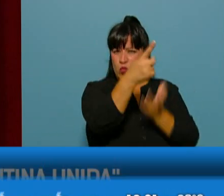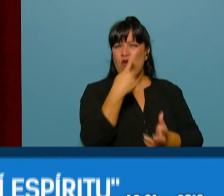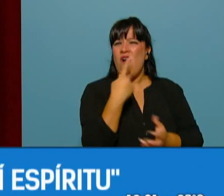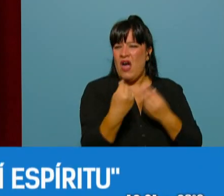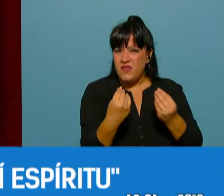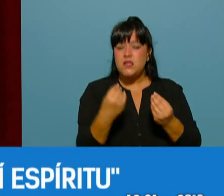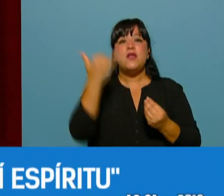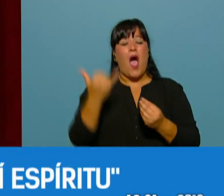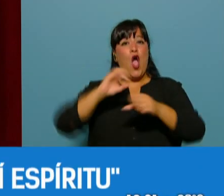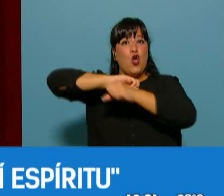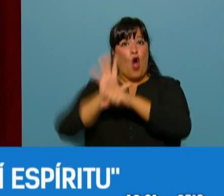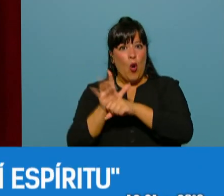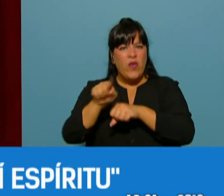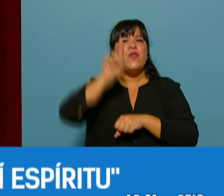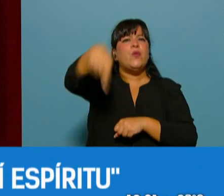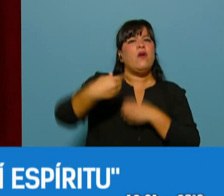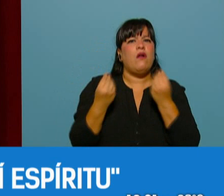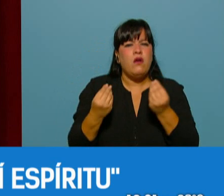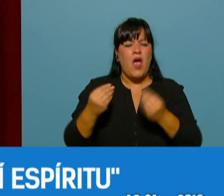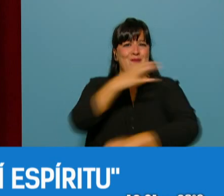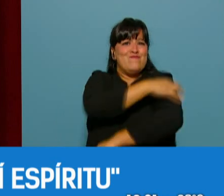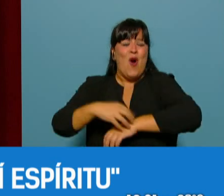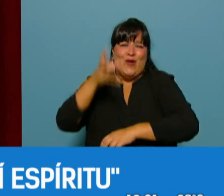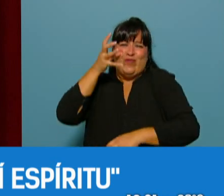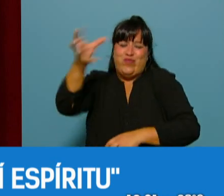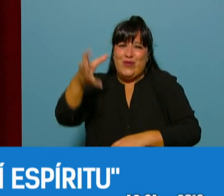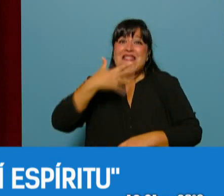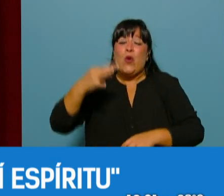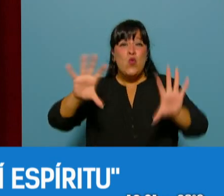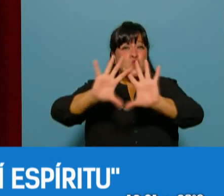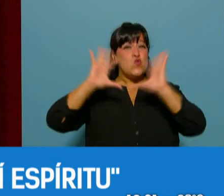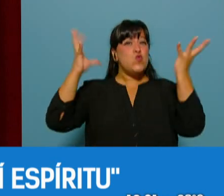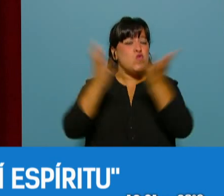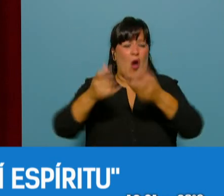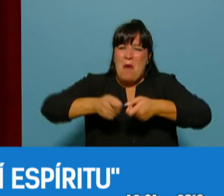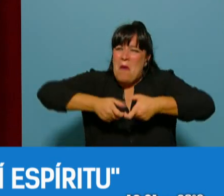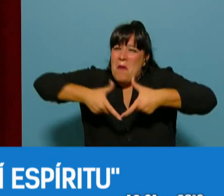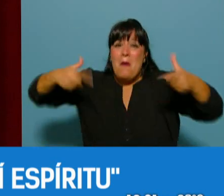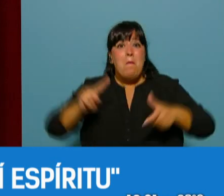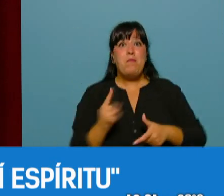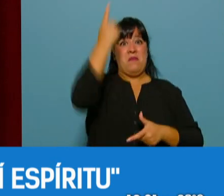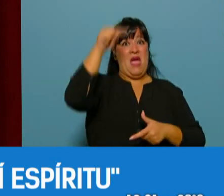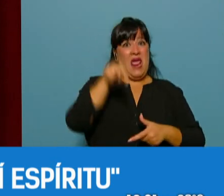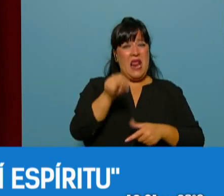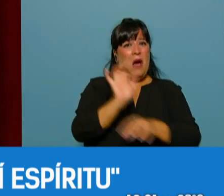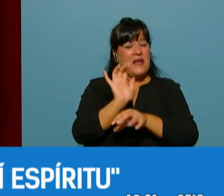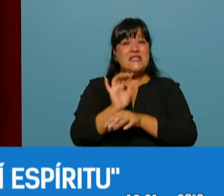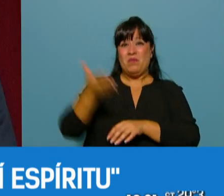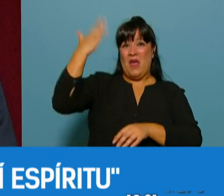como consecuencia del COVID-19, la pobreza extrema aumentará en el planeta por primera vez en más de 2 décadas.